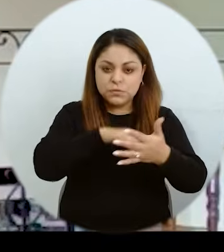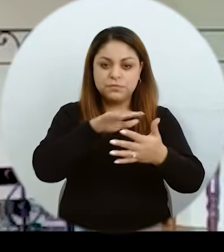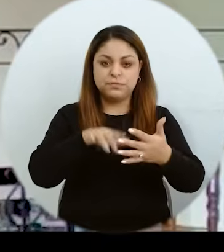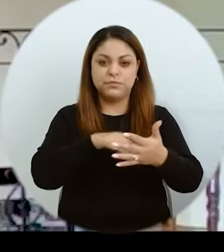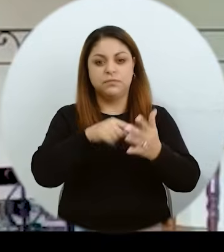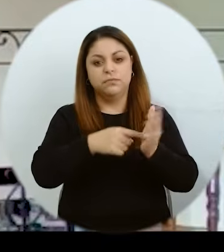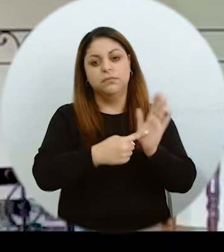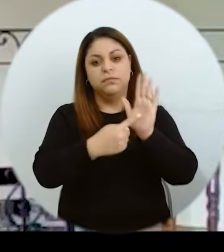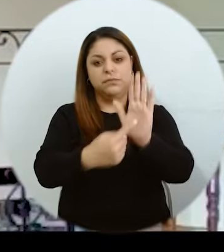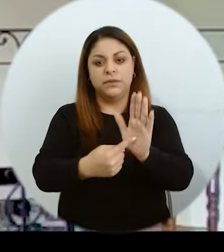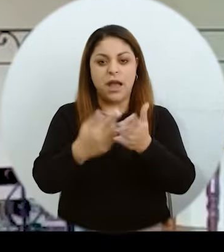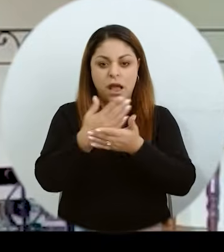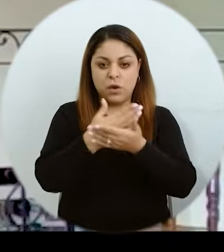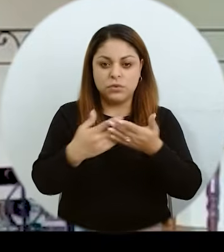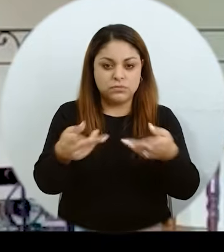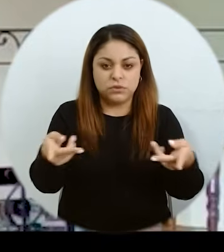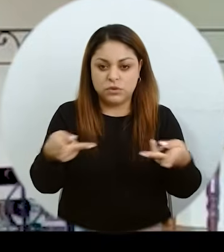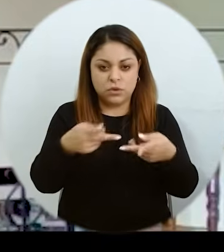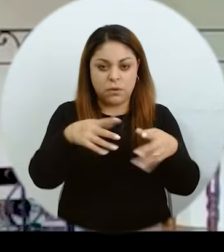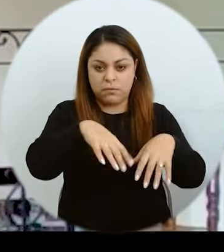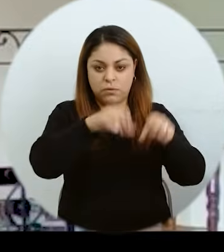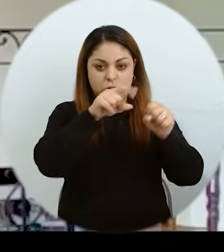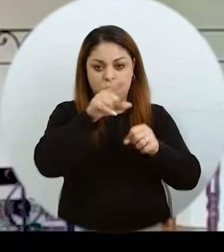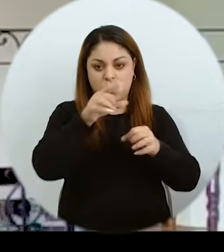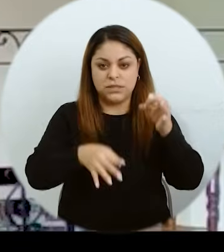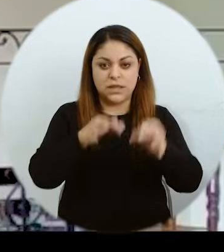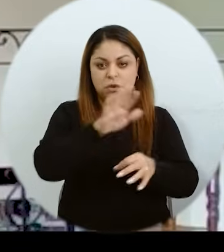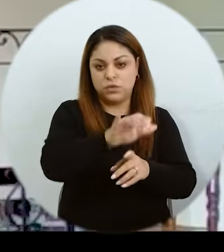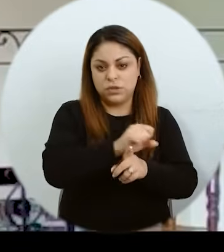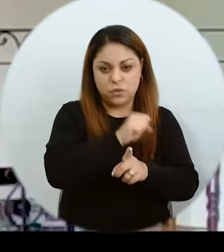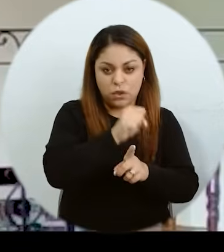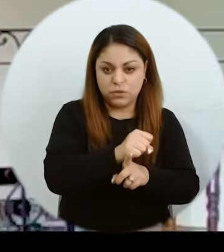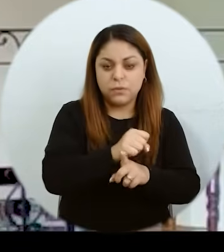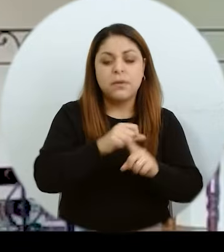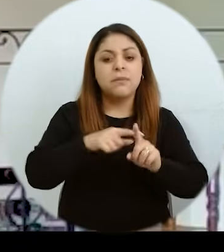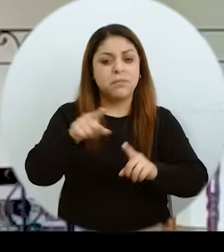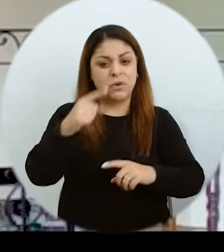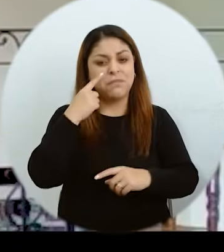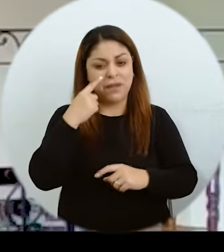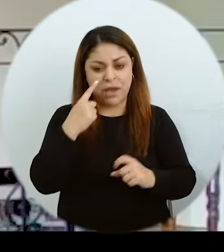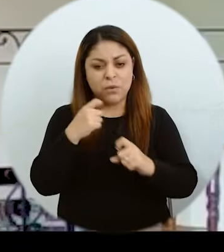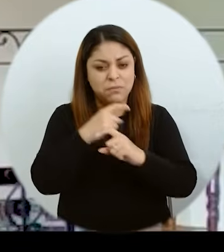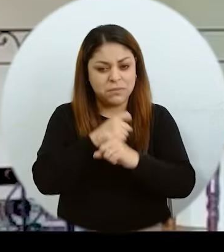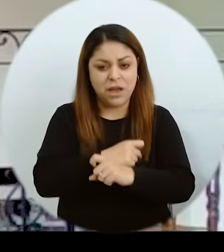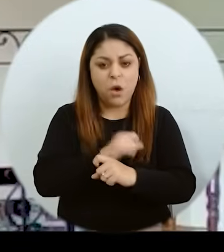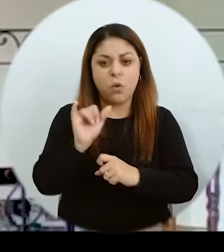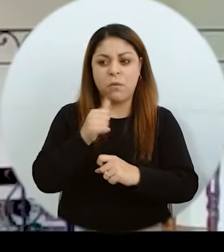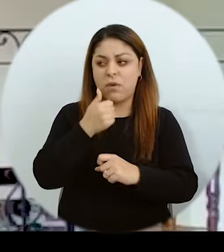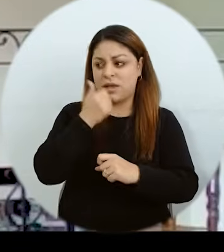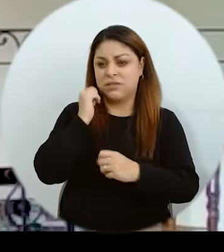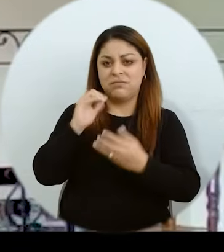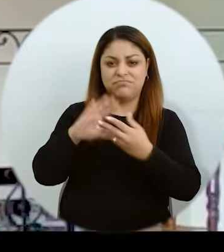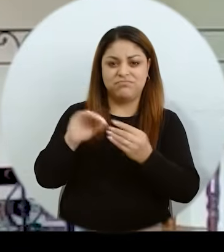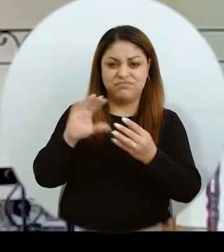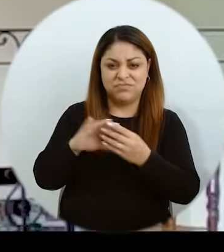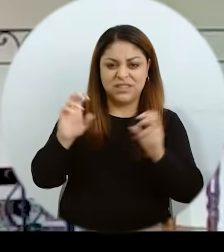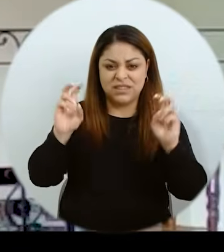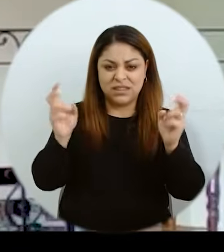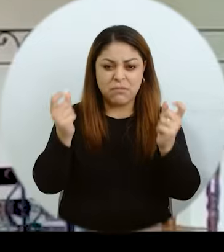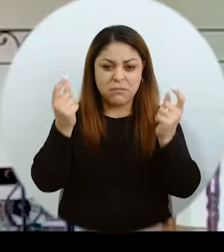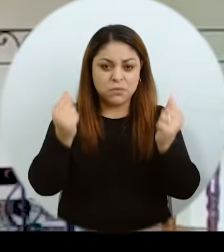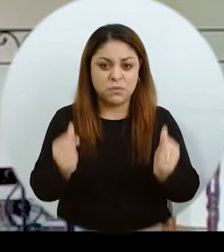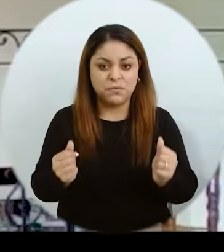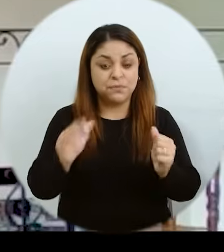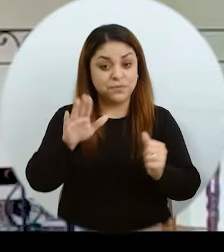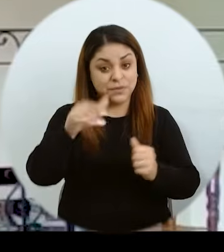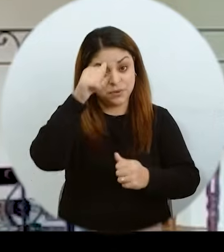que revelan posiciones y situaciones del Poder Judicial. Pero vea lo complicado, lo que comentaba Yerma, lo